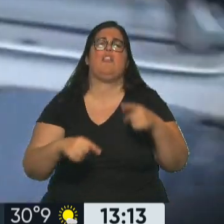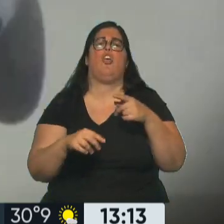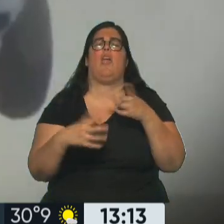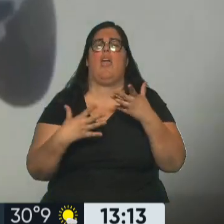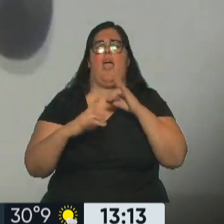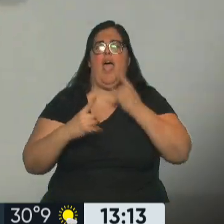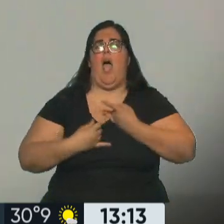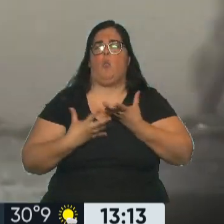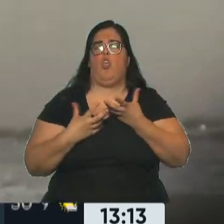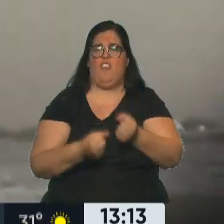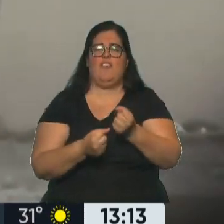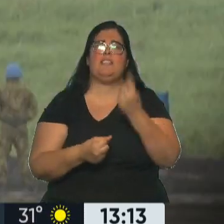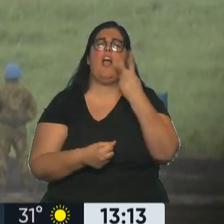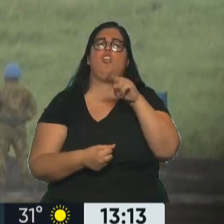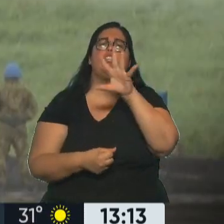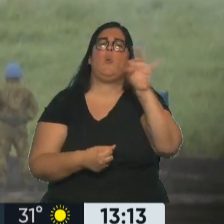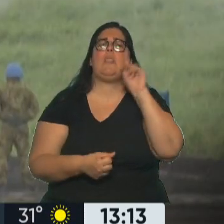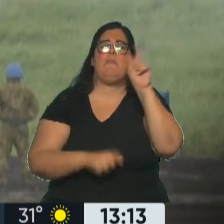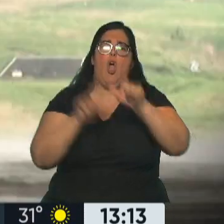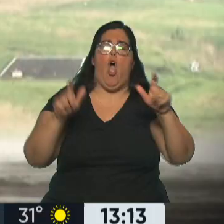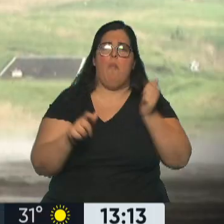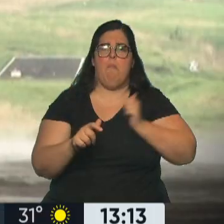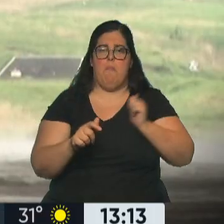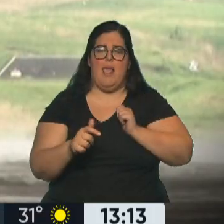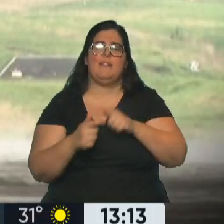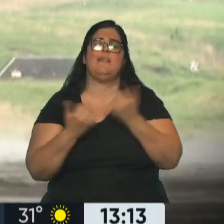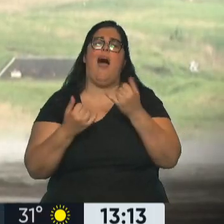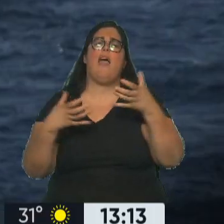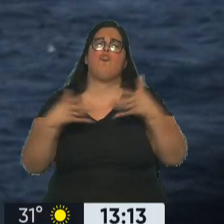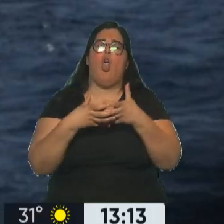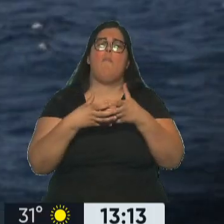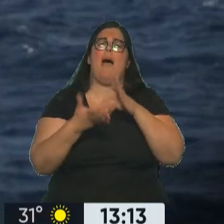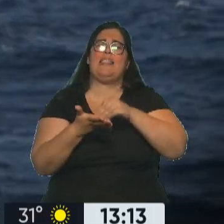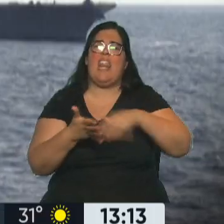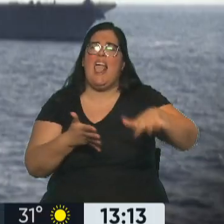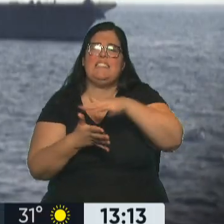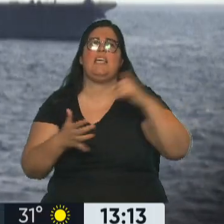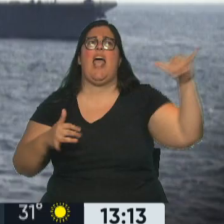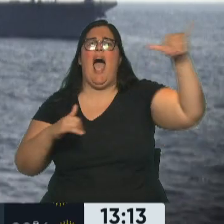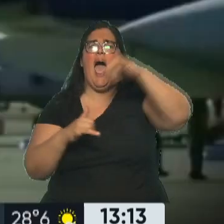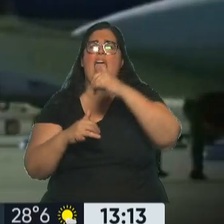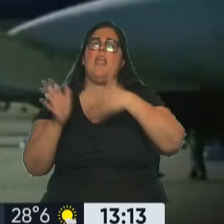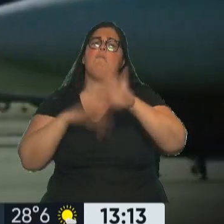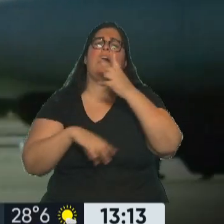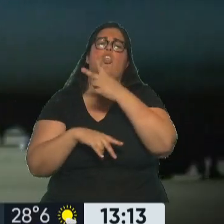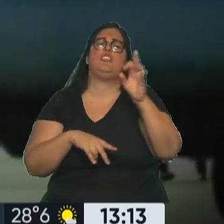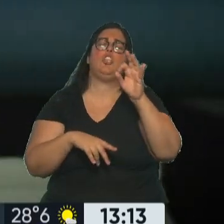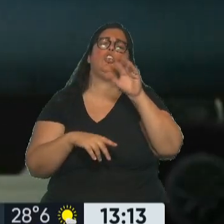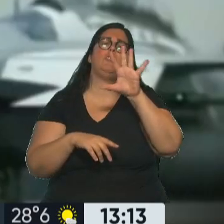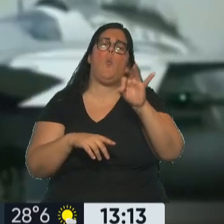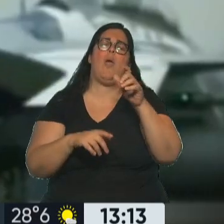de 250.000 hombres, tropas terrestres, una importante marina de guerra y una fuerza aérea con más de 200 aviones de combate.